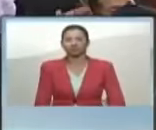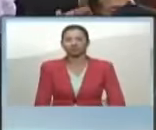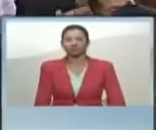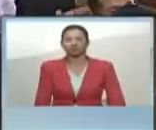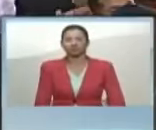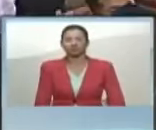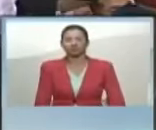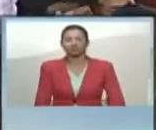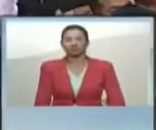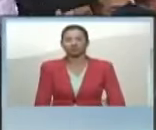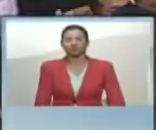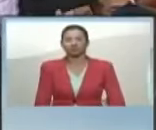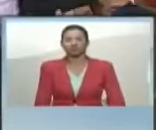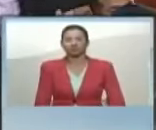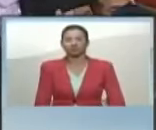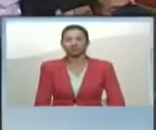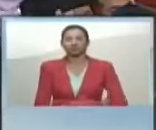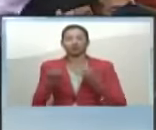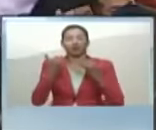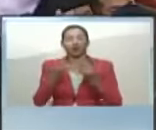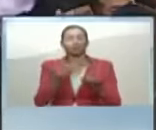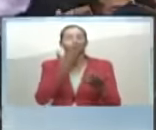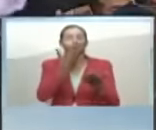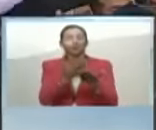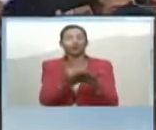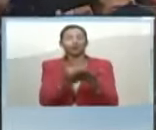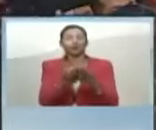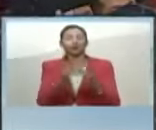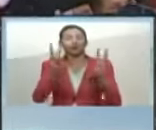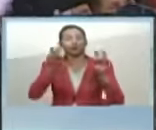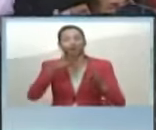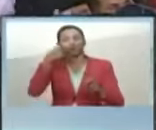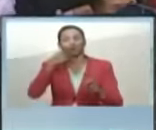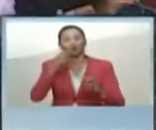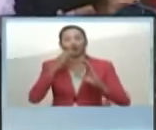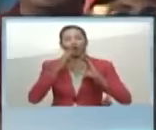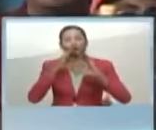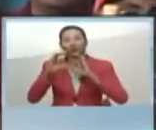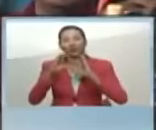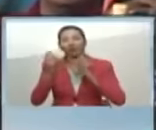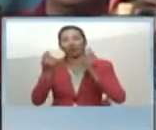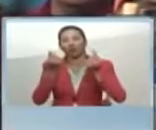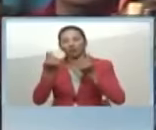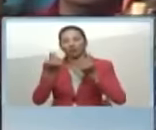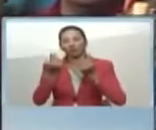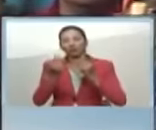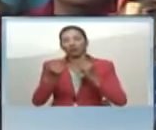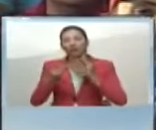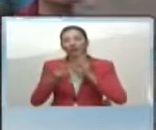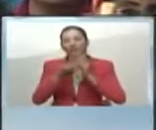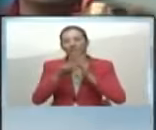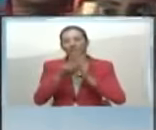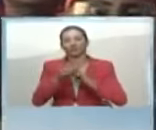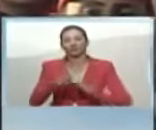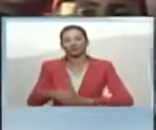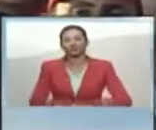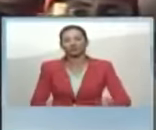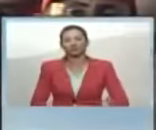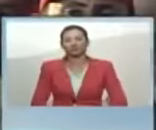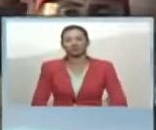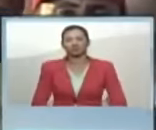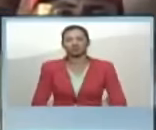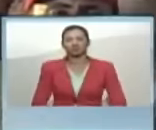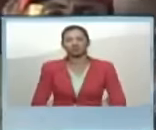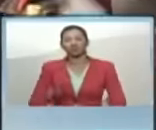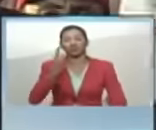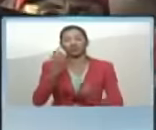Ahora sí, ¿no? Ya puntualmente, las propuestas en lo político, en lo comunicacional, en lo económico y en lo legislativo, puntualmente. El primer acuerdo